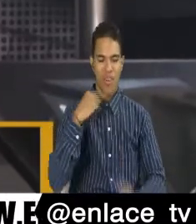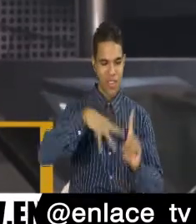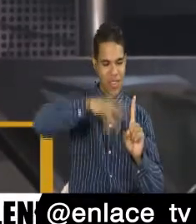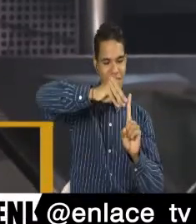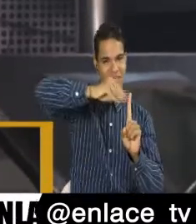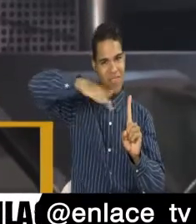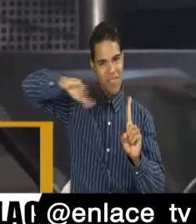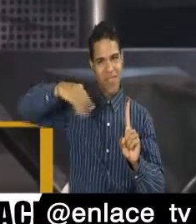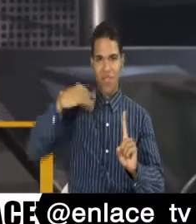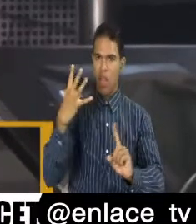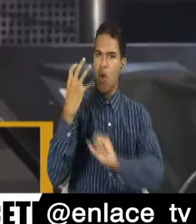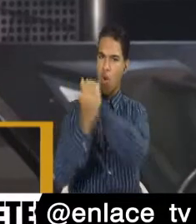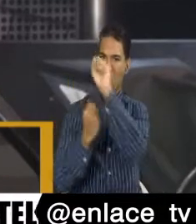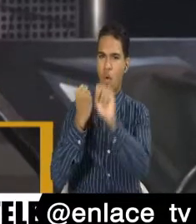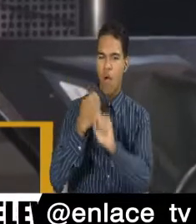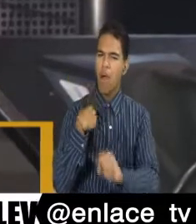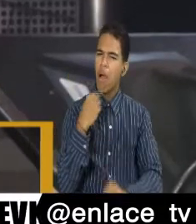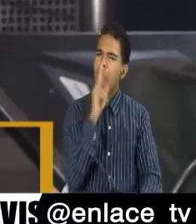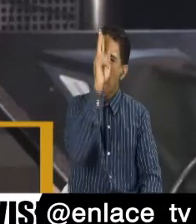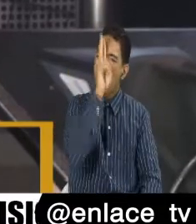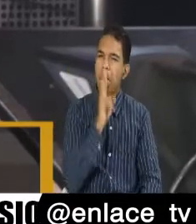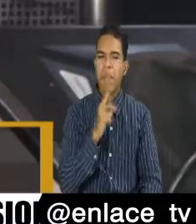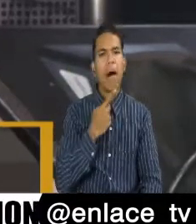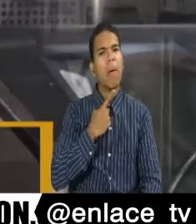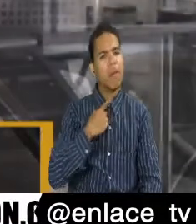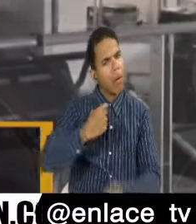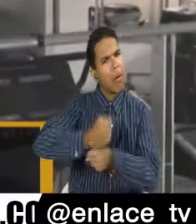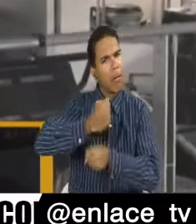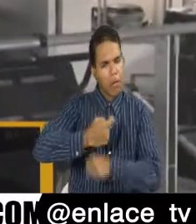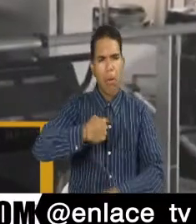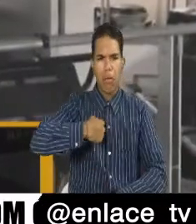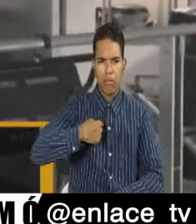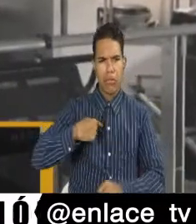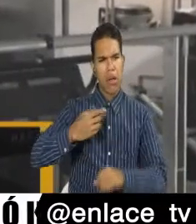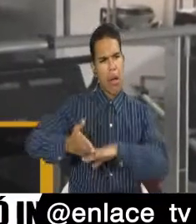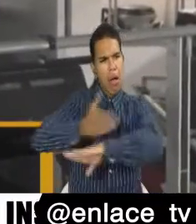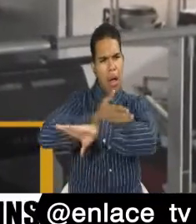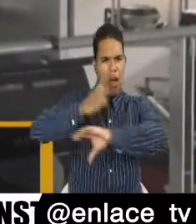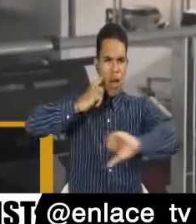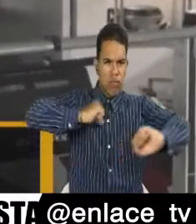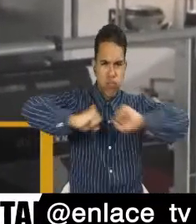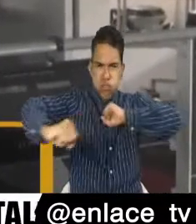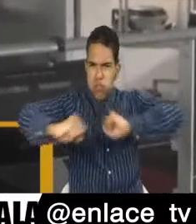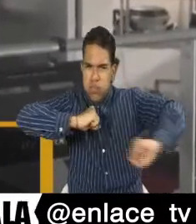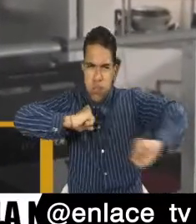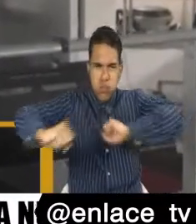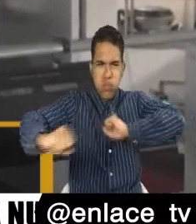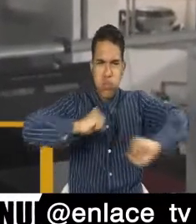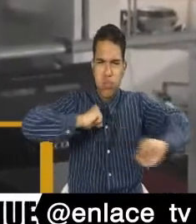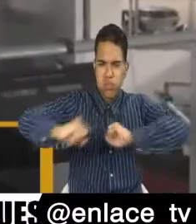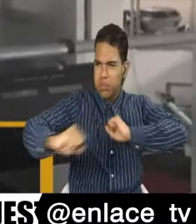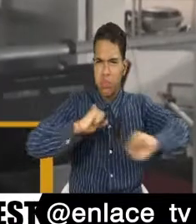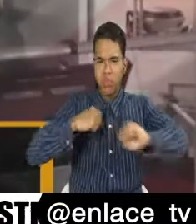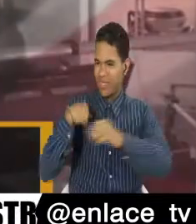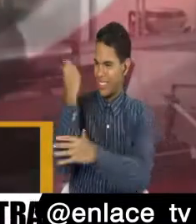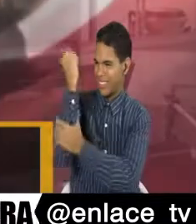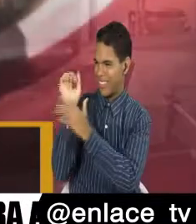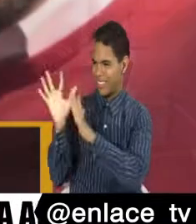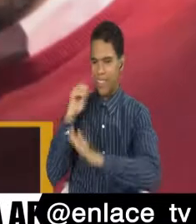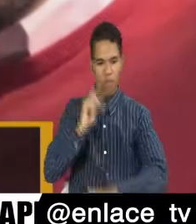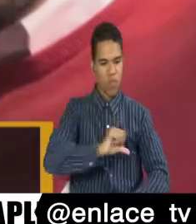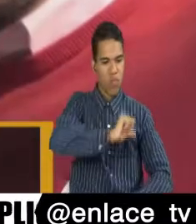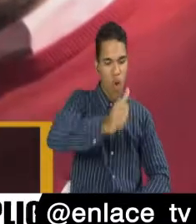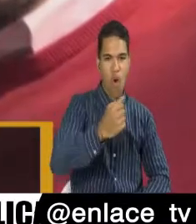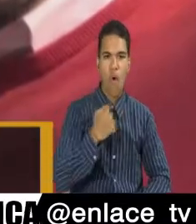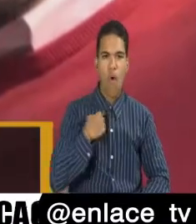y quedó como esa semilla ahí. Había dejado esa labor por dedicarme a otras aquí en mi Barranca Bermeja y esta semana se abrió